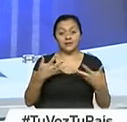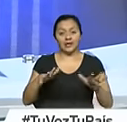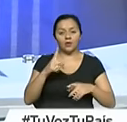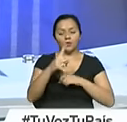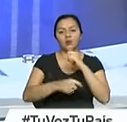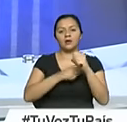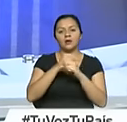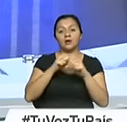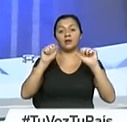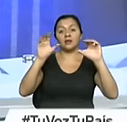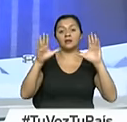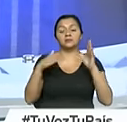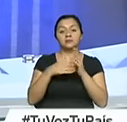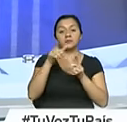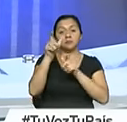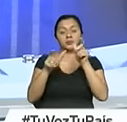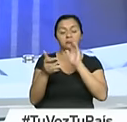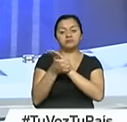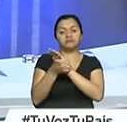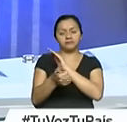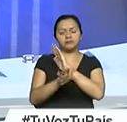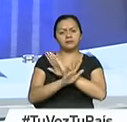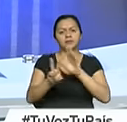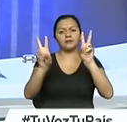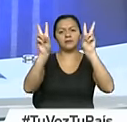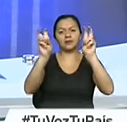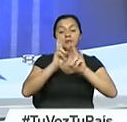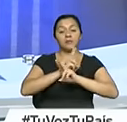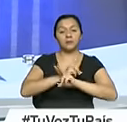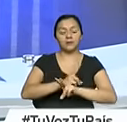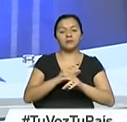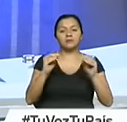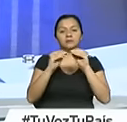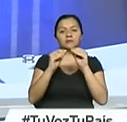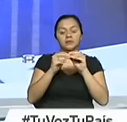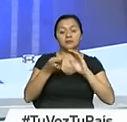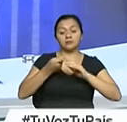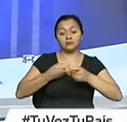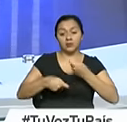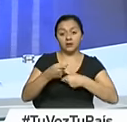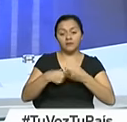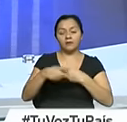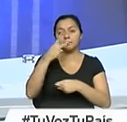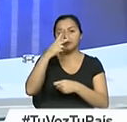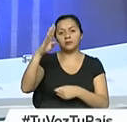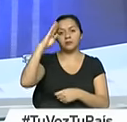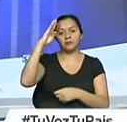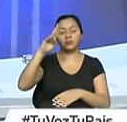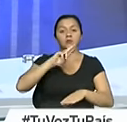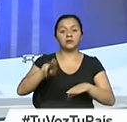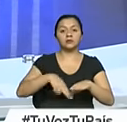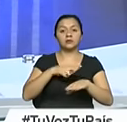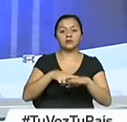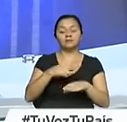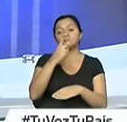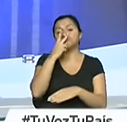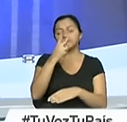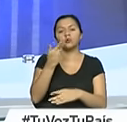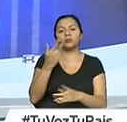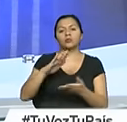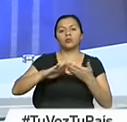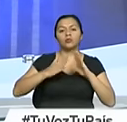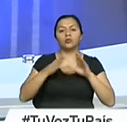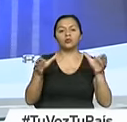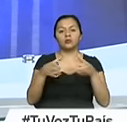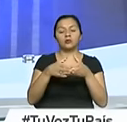de 10.000 personas han sido capacitadas en temas preventivos sobre microtráfico por parte de la Policía Nacional, especialmente la